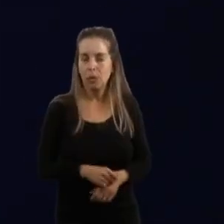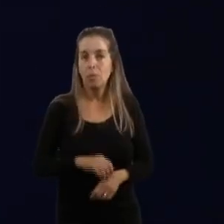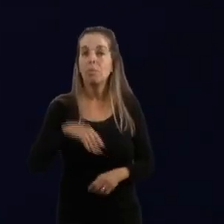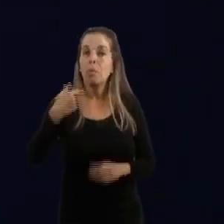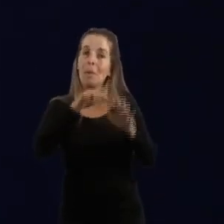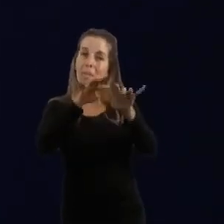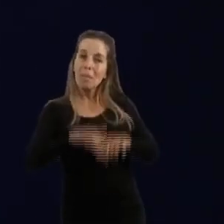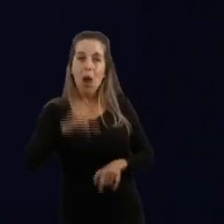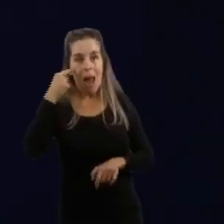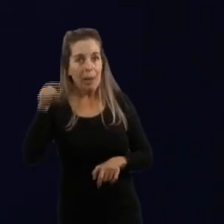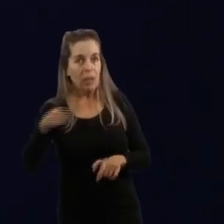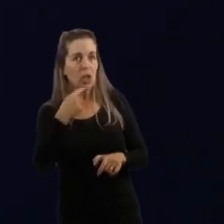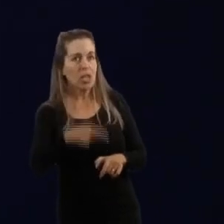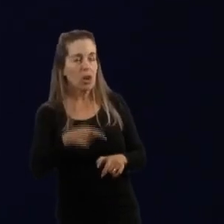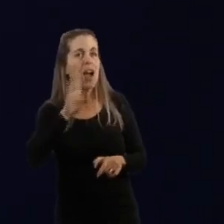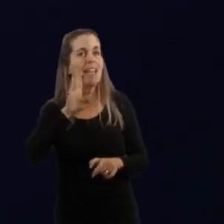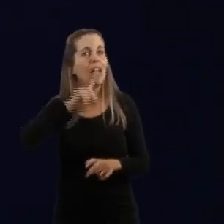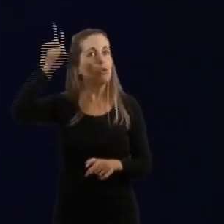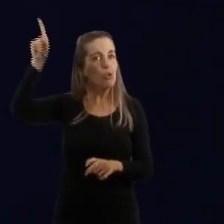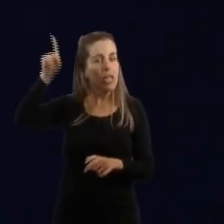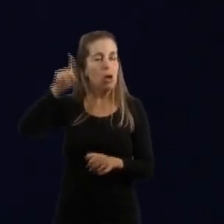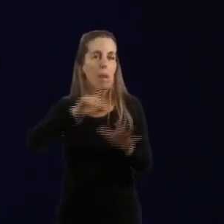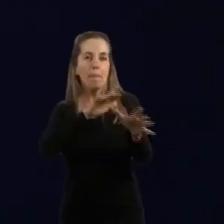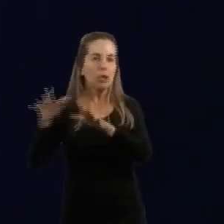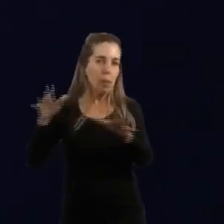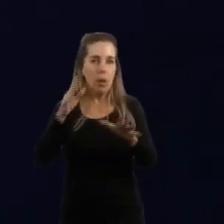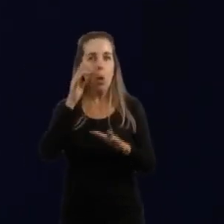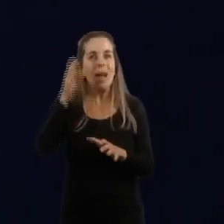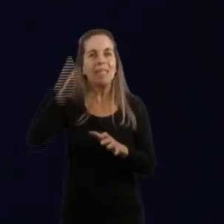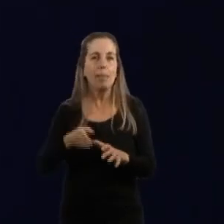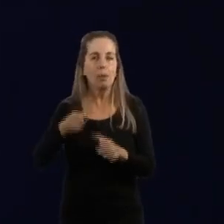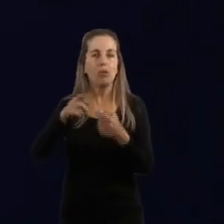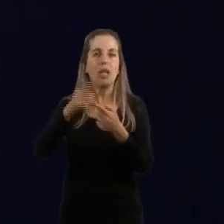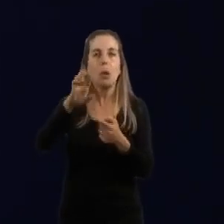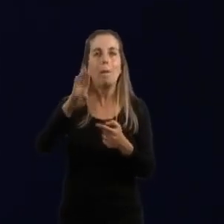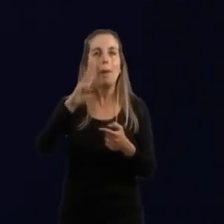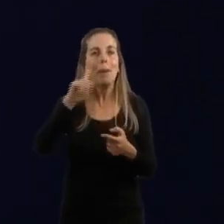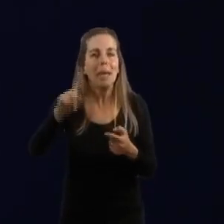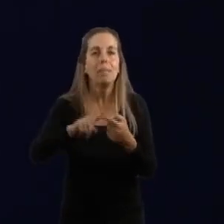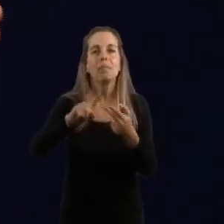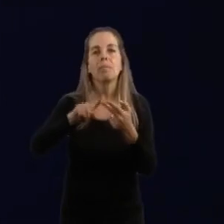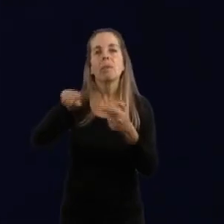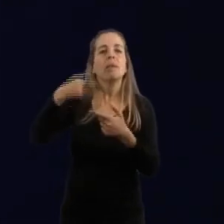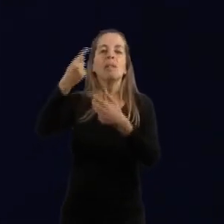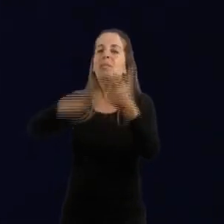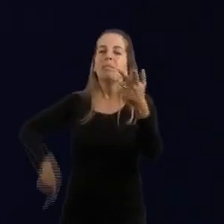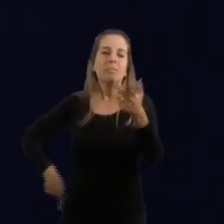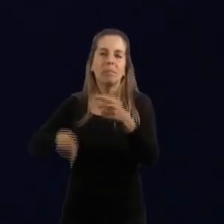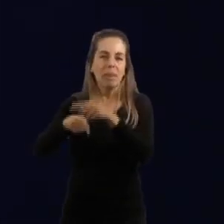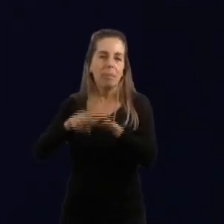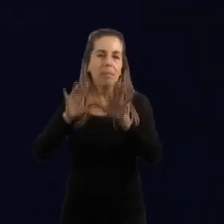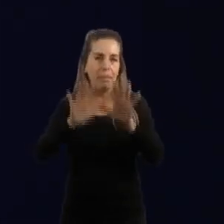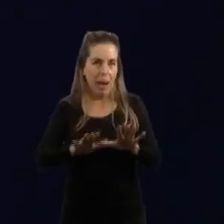dice, el gasto público en los Estados Unidos es cercano al 40% del PIB, en el Reino Unido ronda el 45%. Bueno, acá vamos